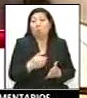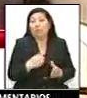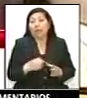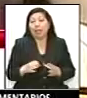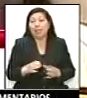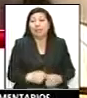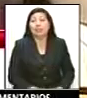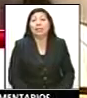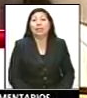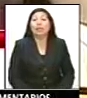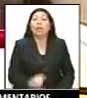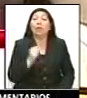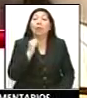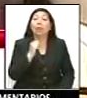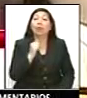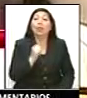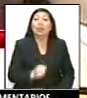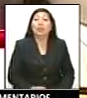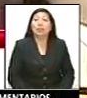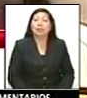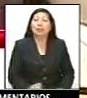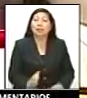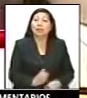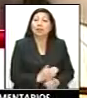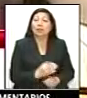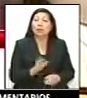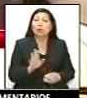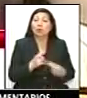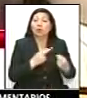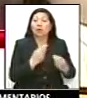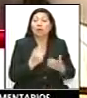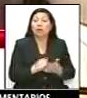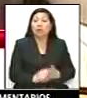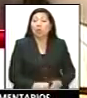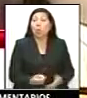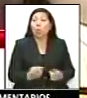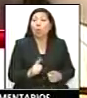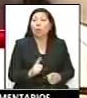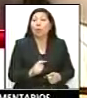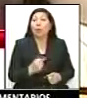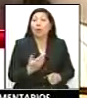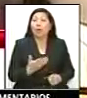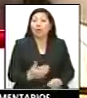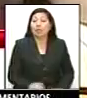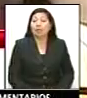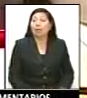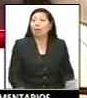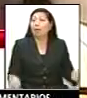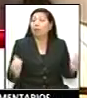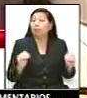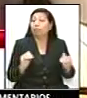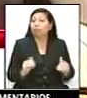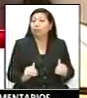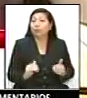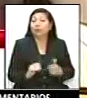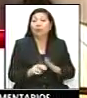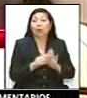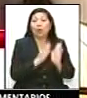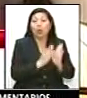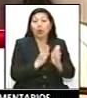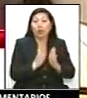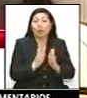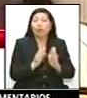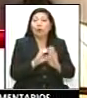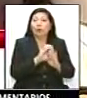ejercer los derechos de insurgencia o insumisión cuando hay la quiebra o amenaza de quiebra del orden